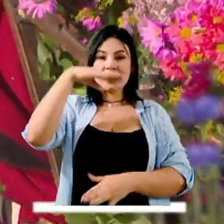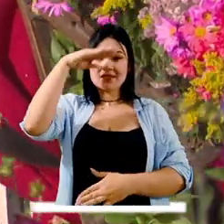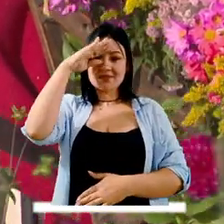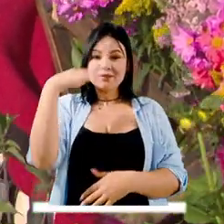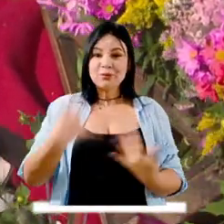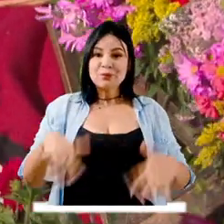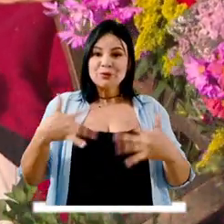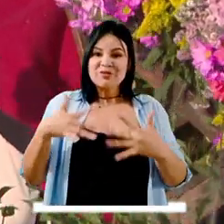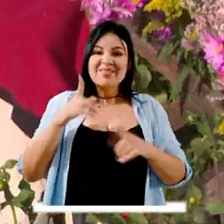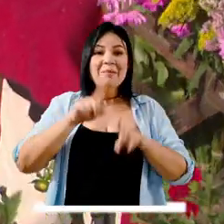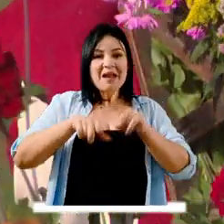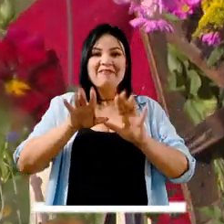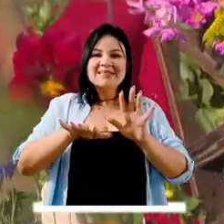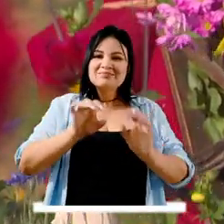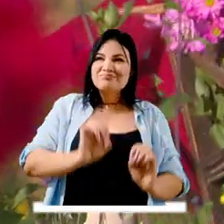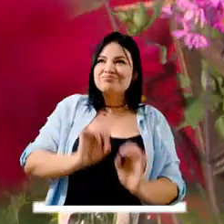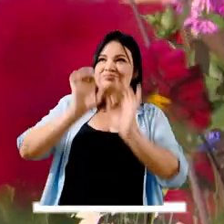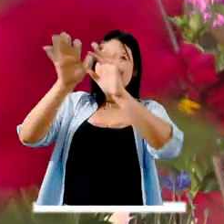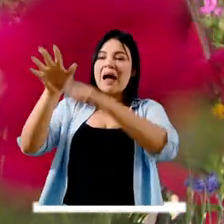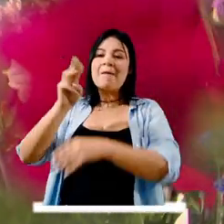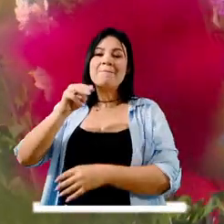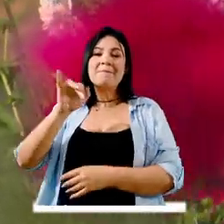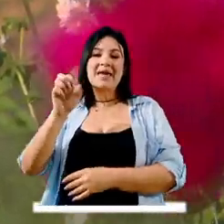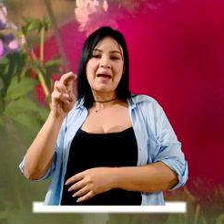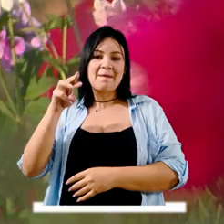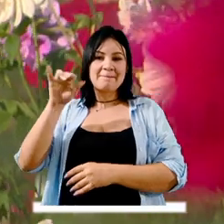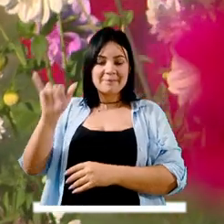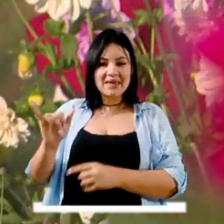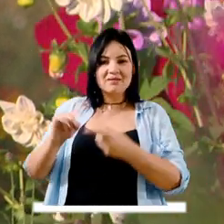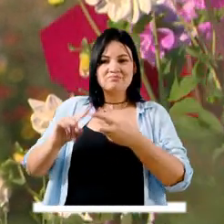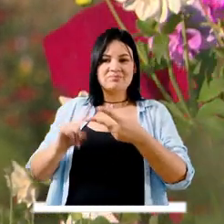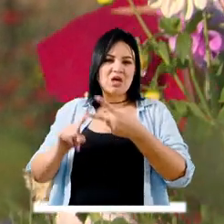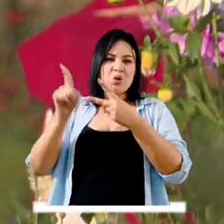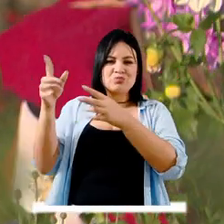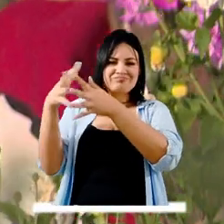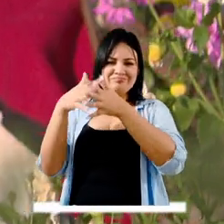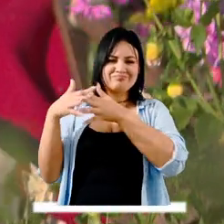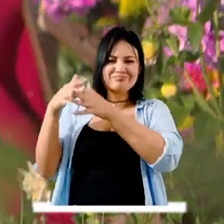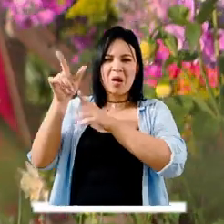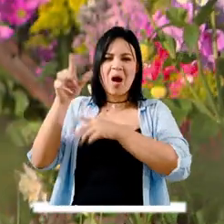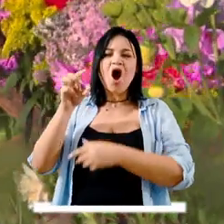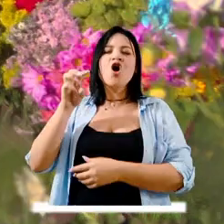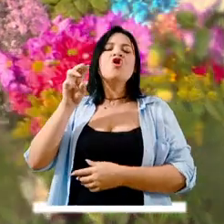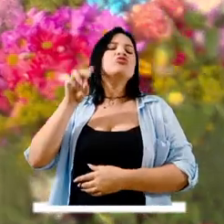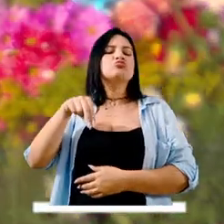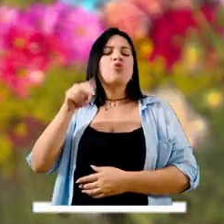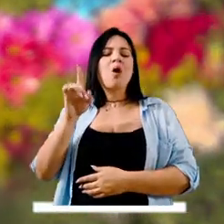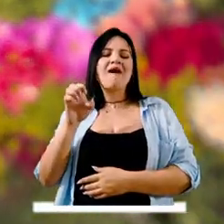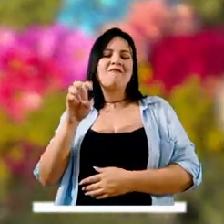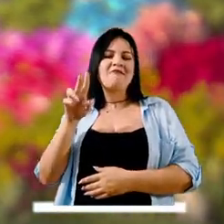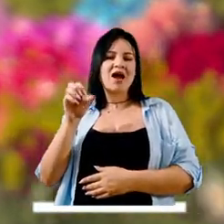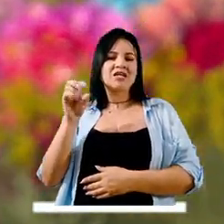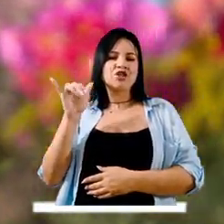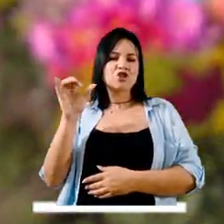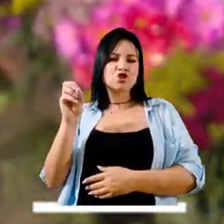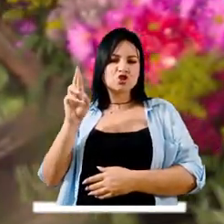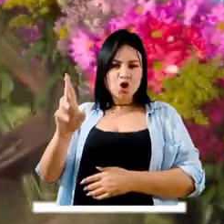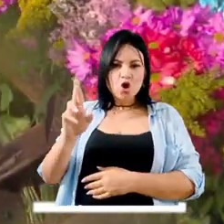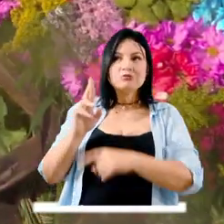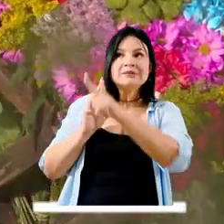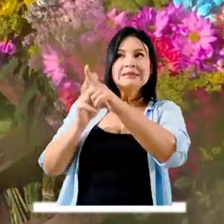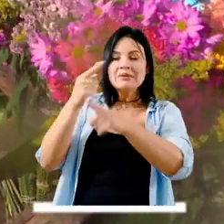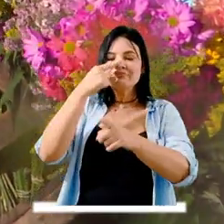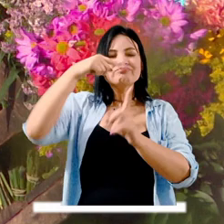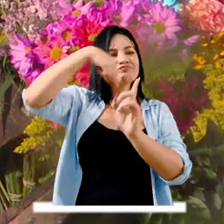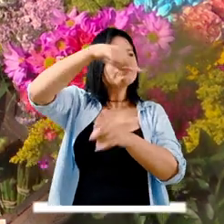tenemos en Medellín, sino que viaja a lugares del mundo como Miami, como Nueva York, haga parte justamente de lo que los turistas consuman de Medellín. Se trata